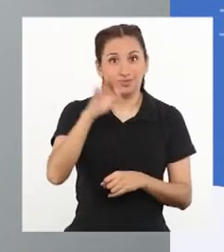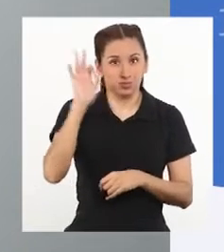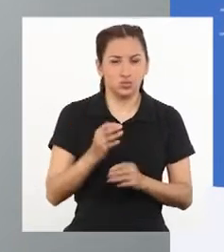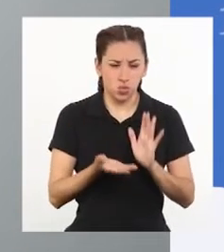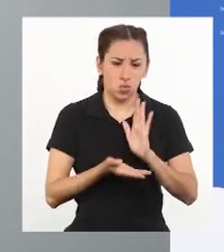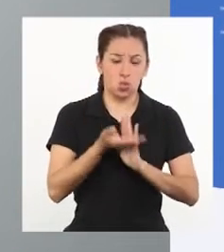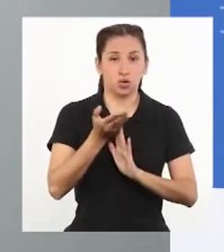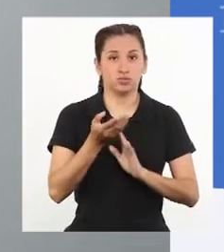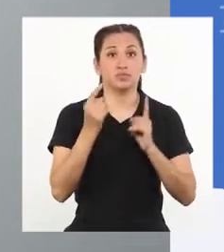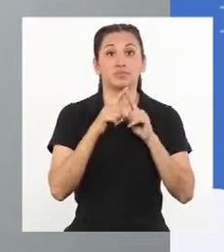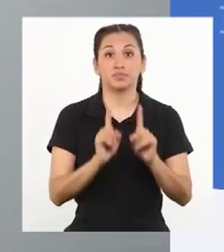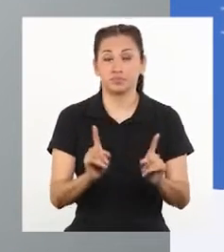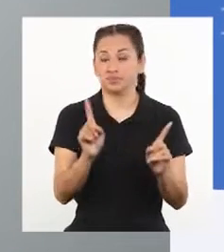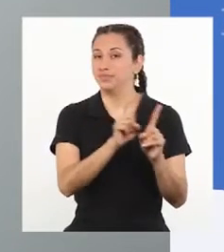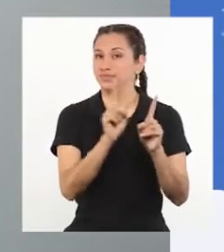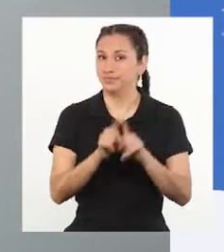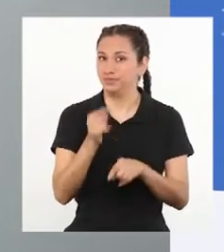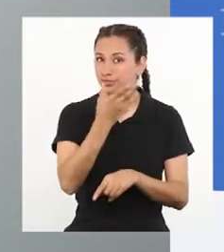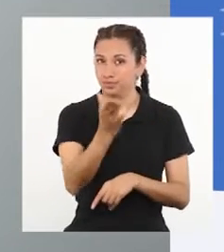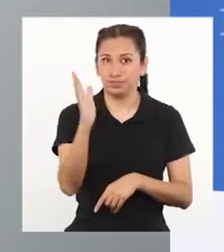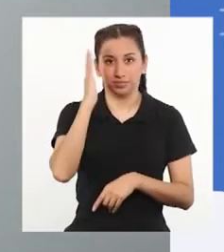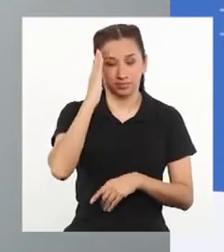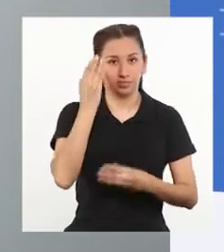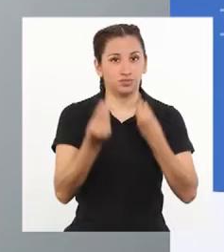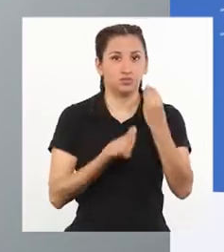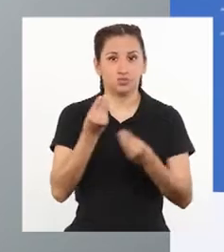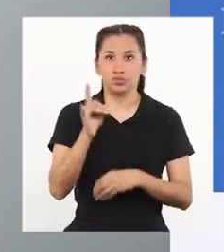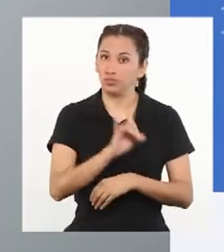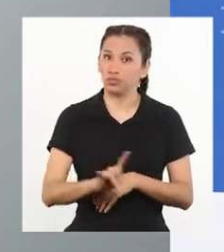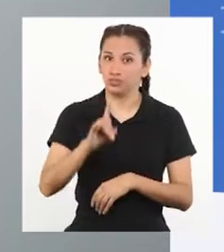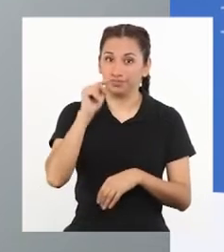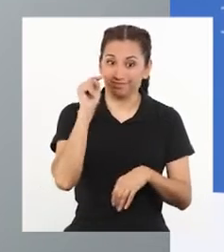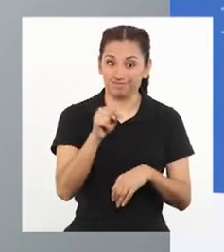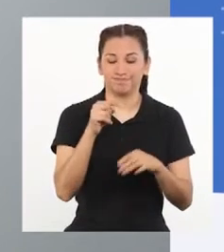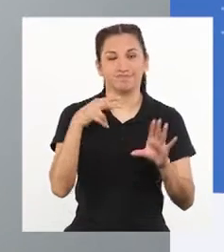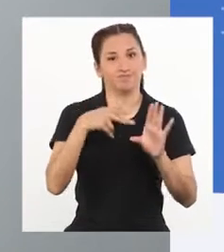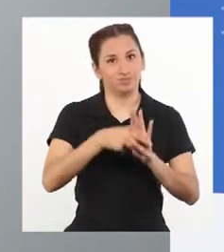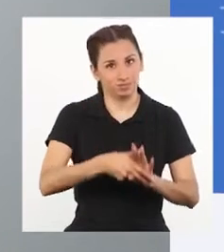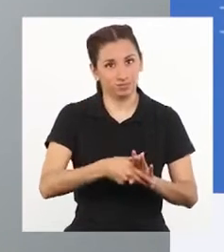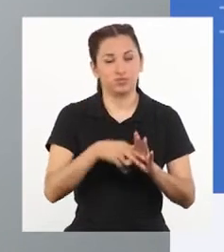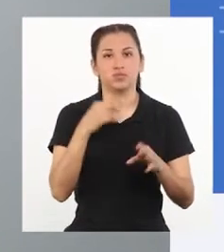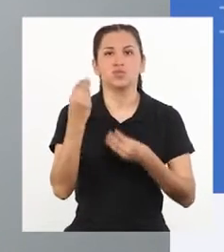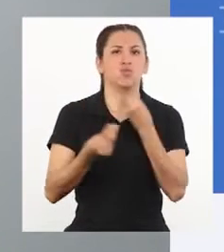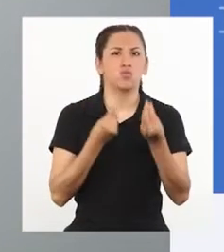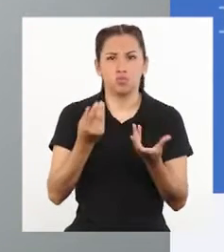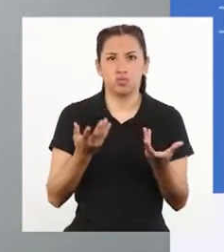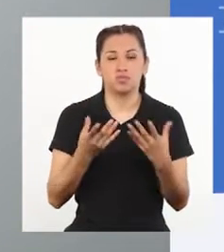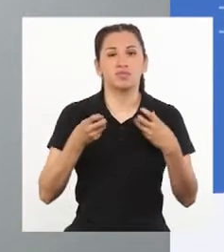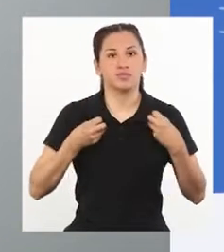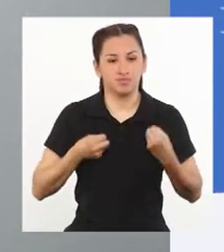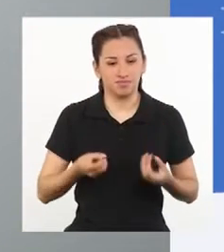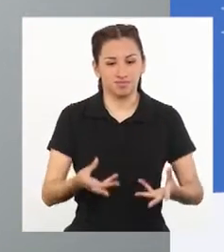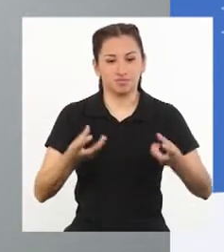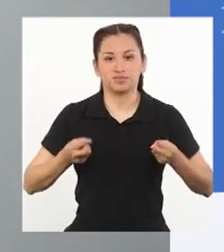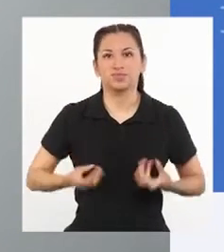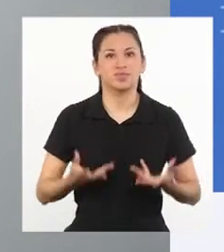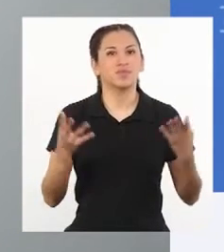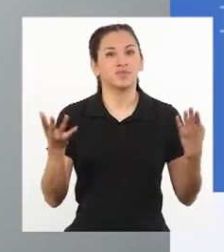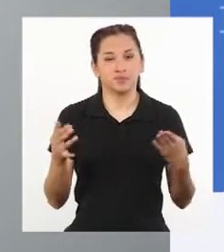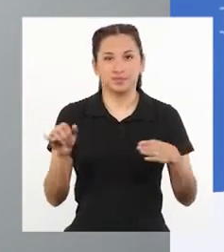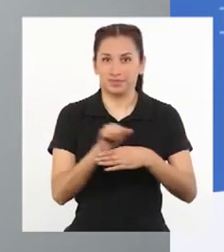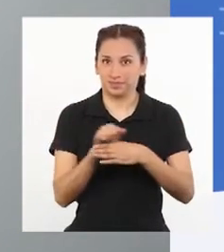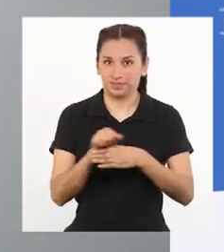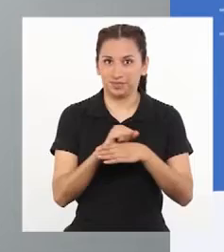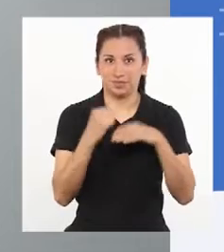Pero lo que también es importante es saber cómo utilizar ese combustible. La mejor manera de utilizarlo es gastándolo